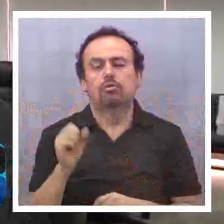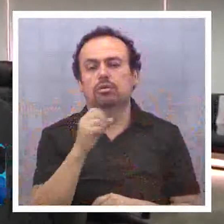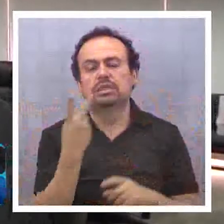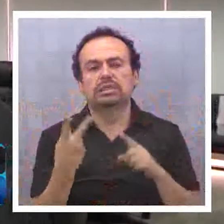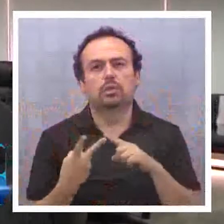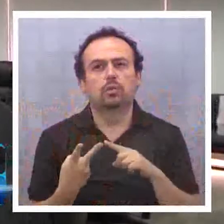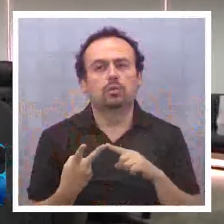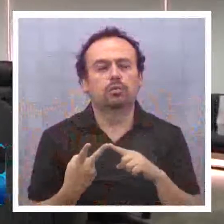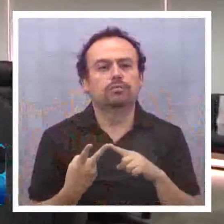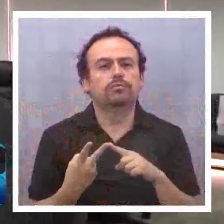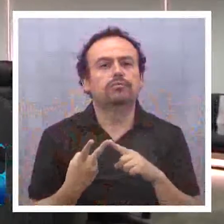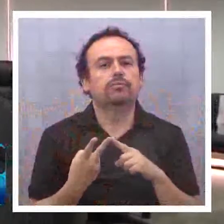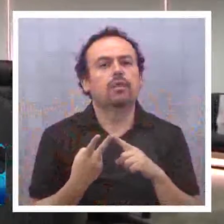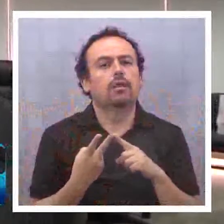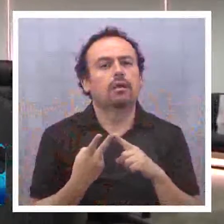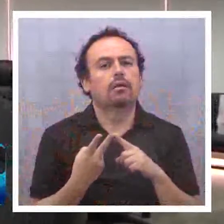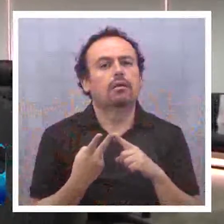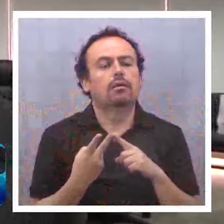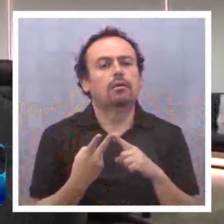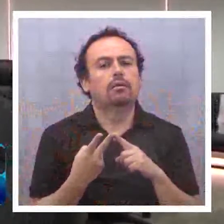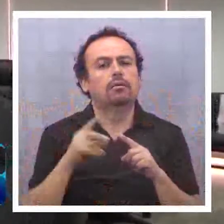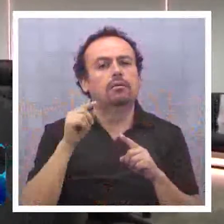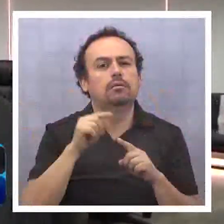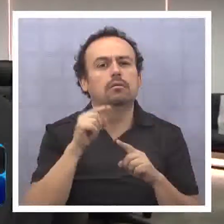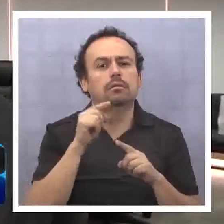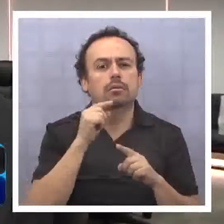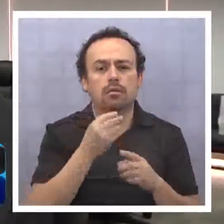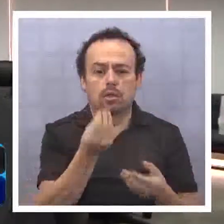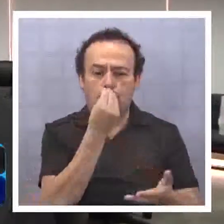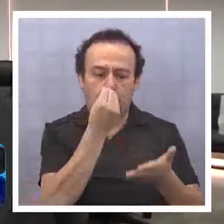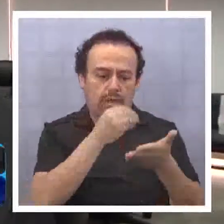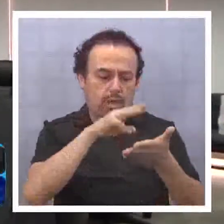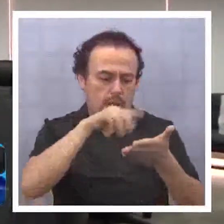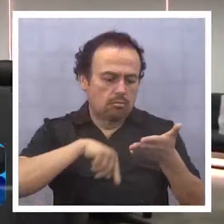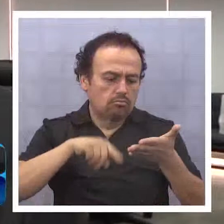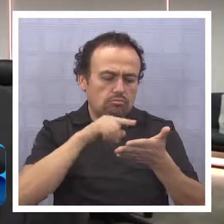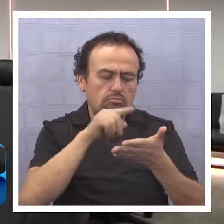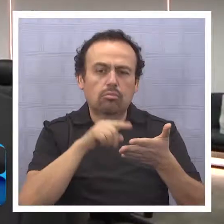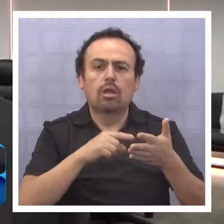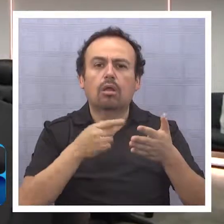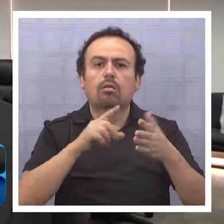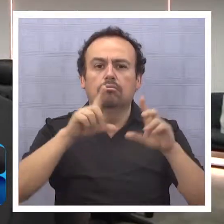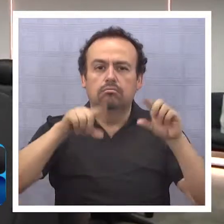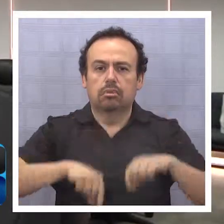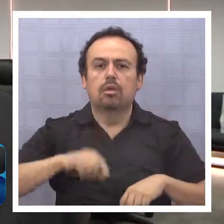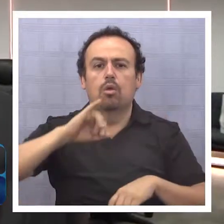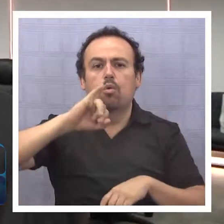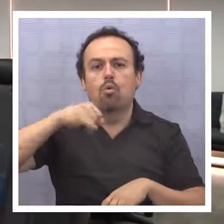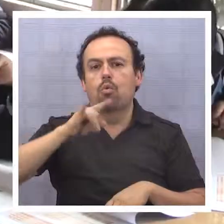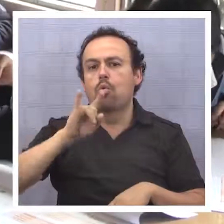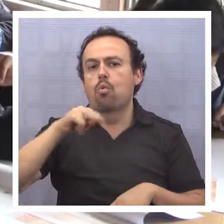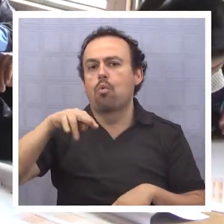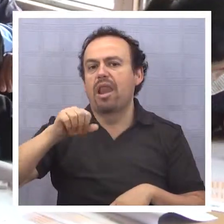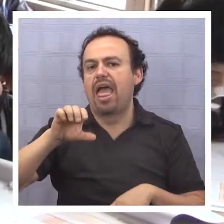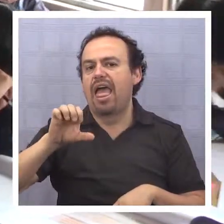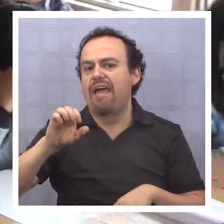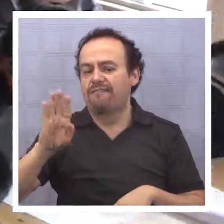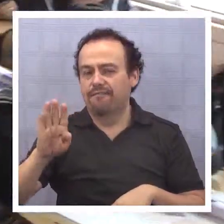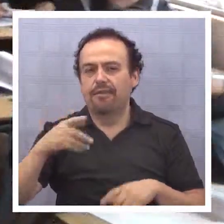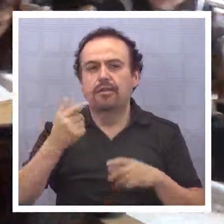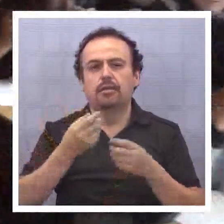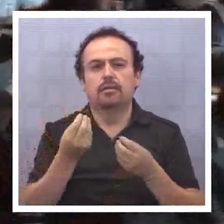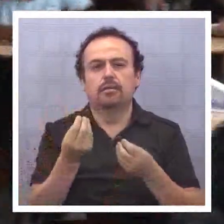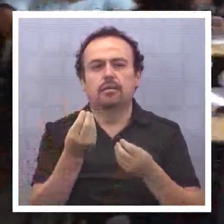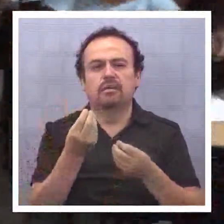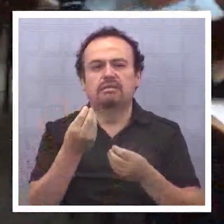segundo hay una profunda revisión a las minutas de la Alimentación escolar a través de la junaep por lo tanto se está disminuyendo